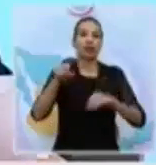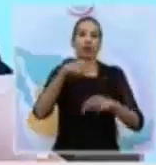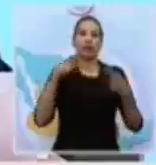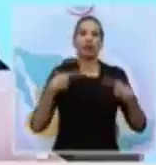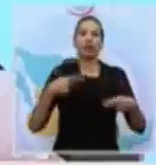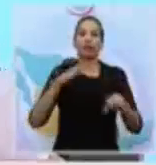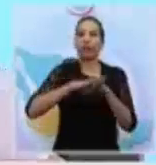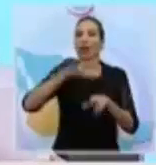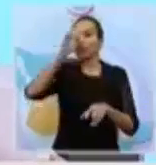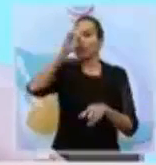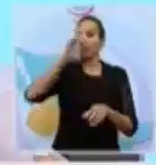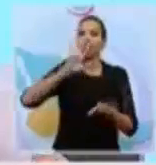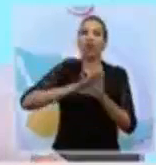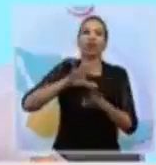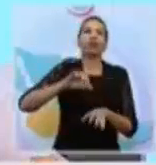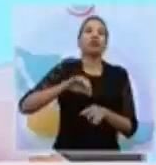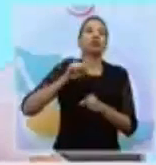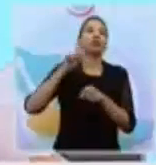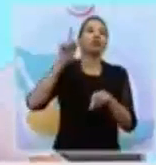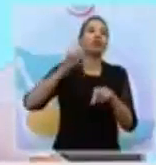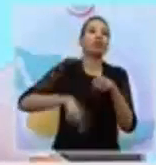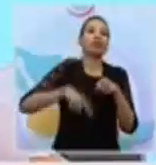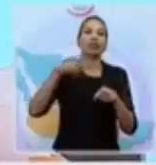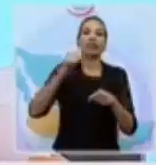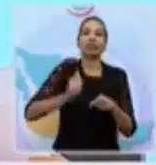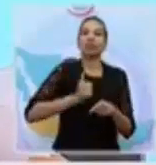sido expropiados de